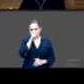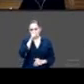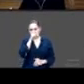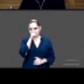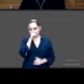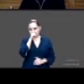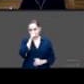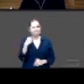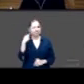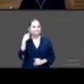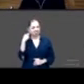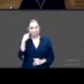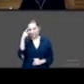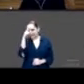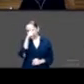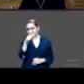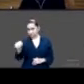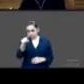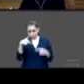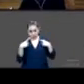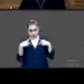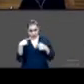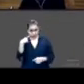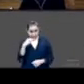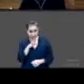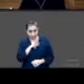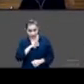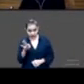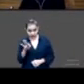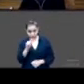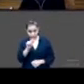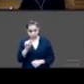Prácticamente no se escucha. No sé si las demás personas de la sala lo están escuchando.